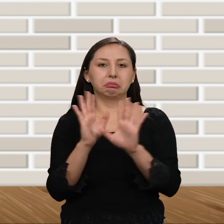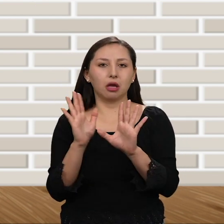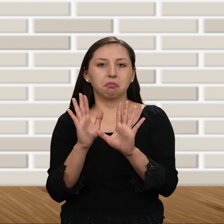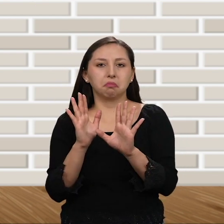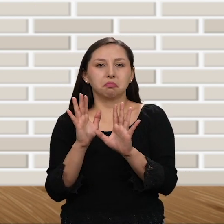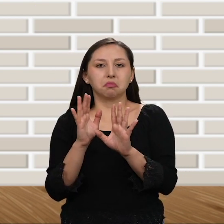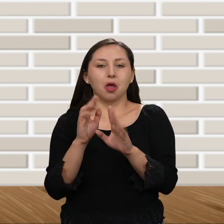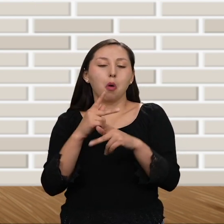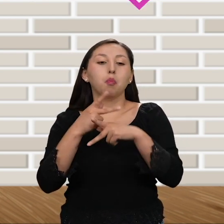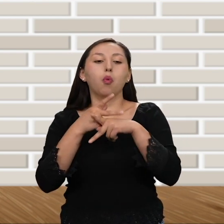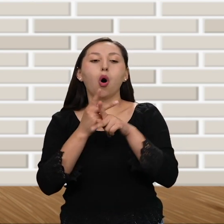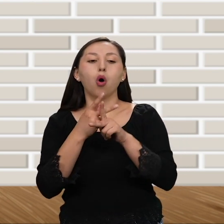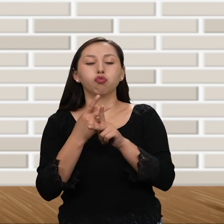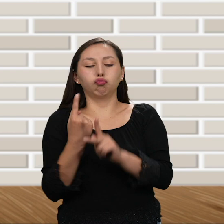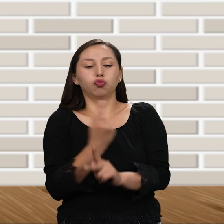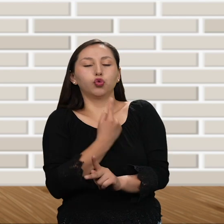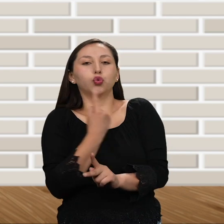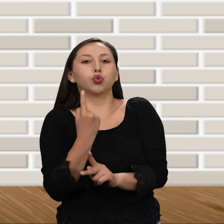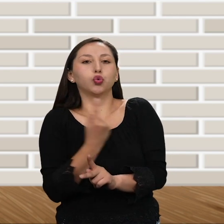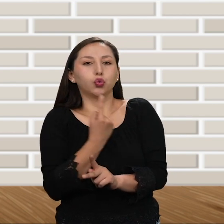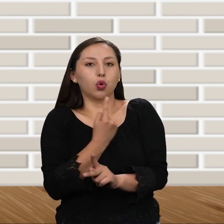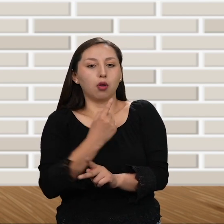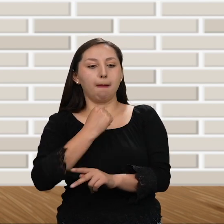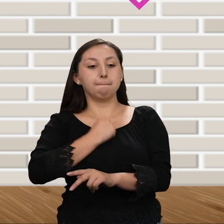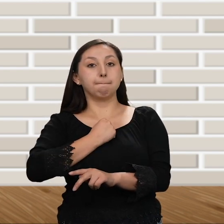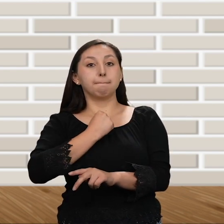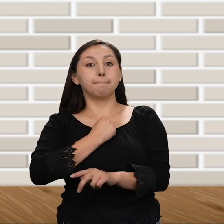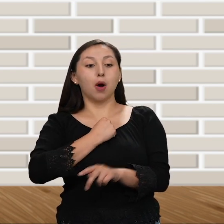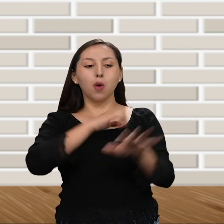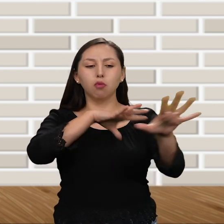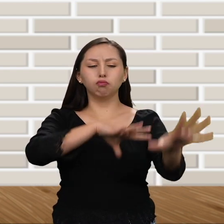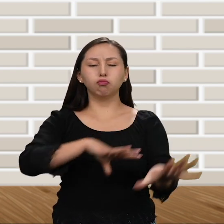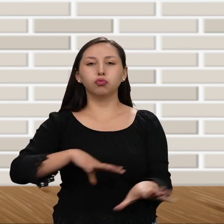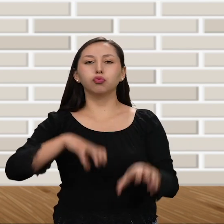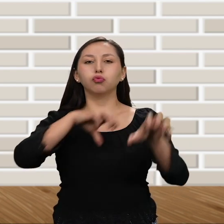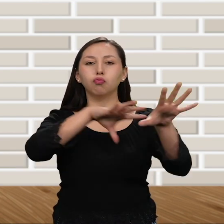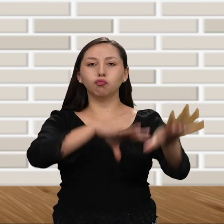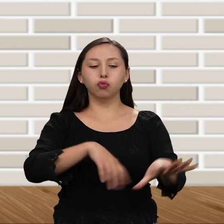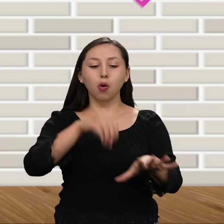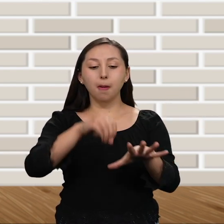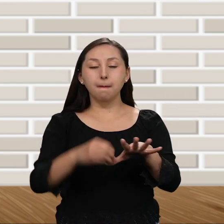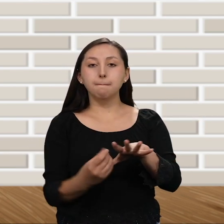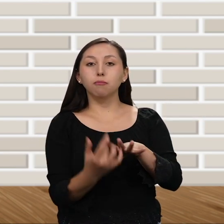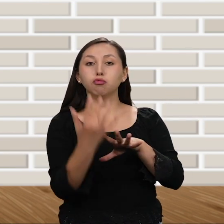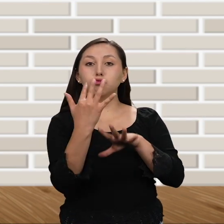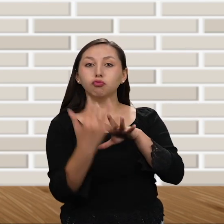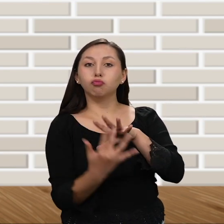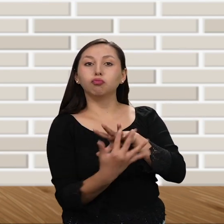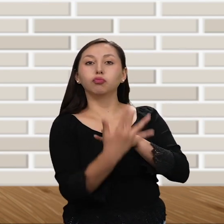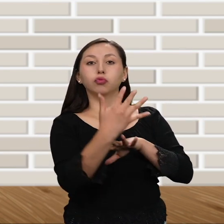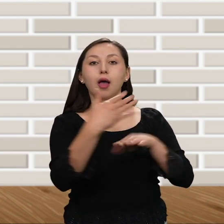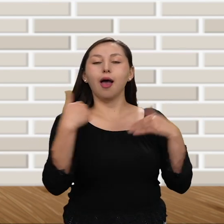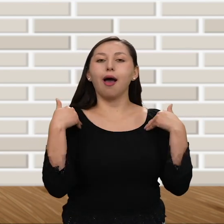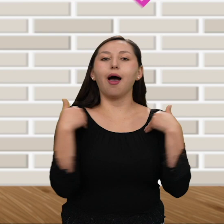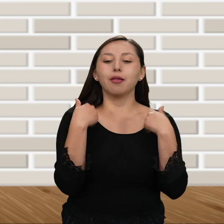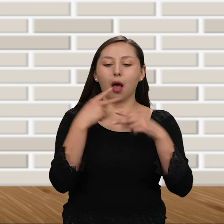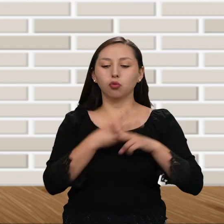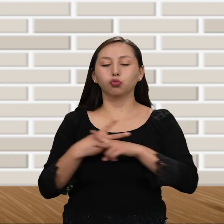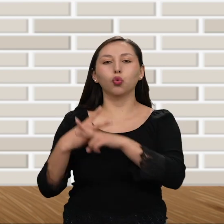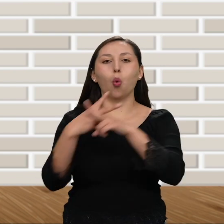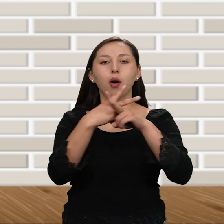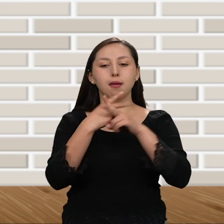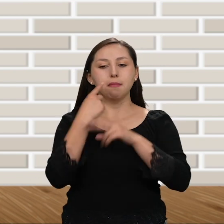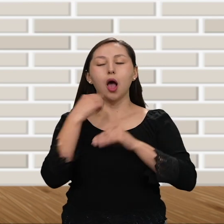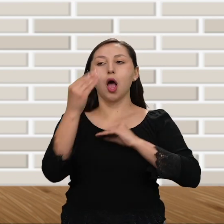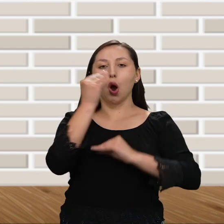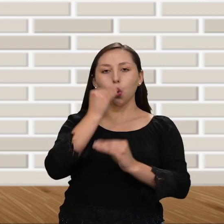medio de producción, procurando obtener sus alimentos también del cultivo y la crianza de animales, lo que significó el primer